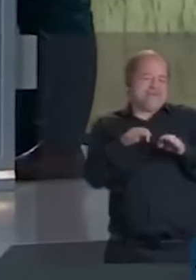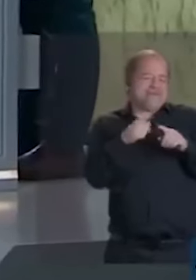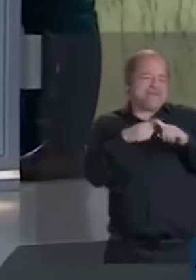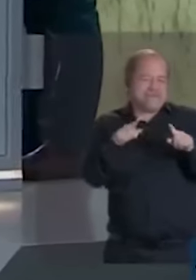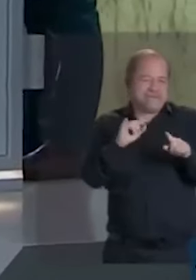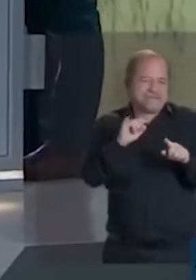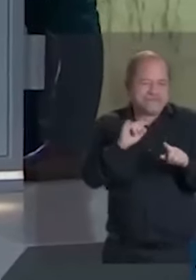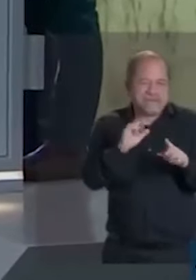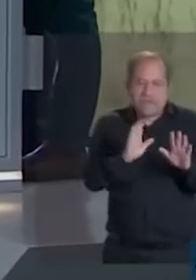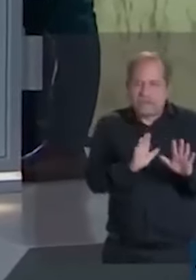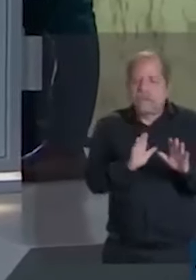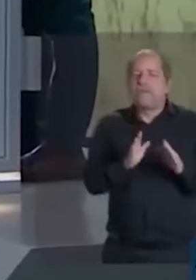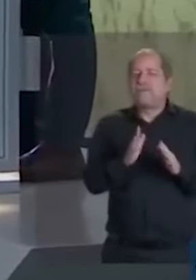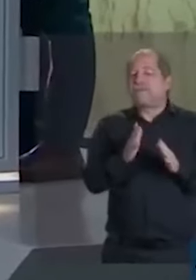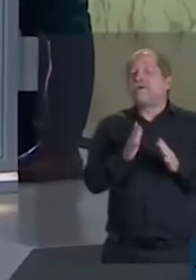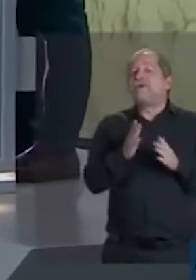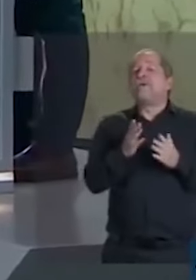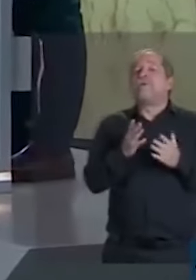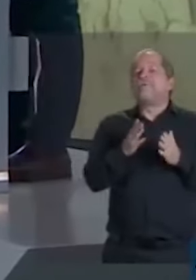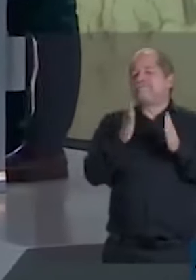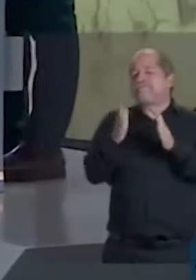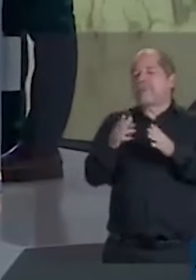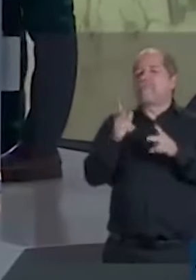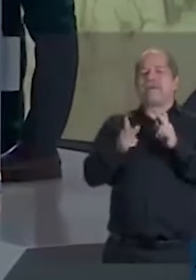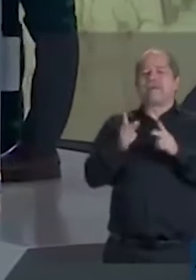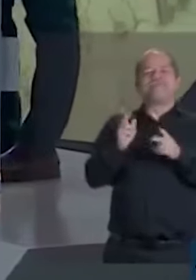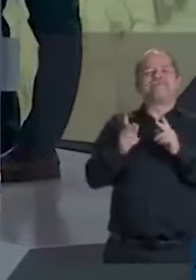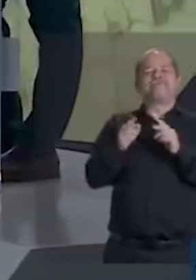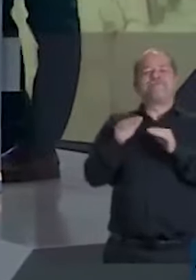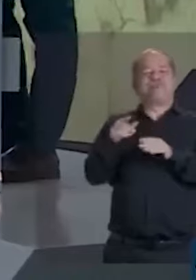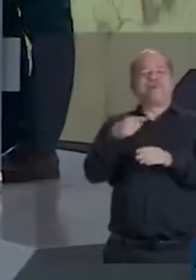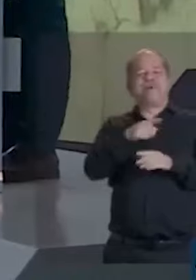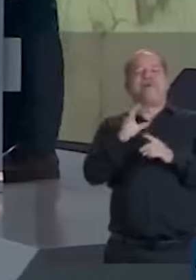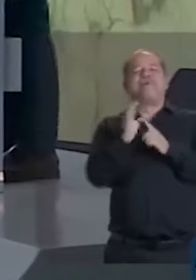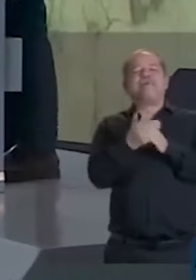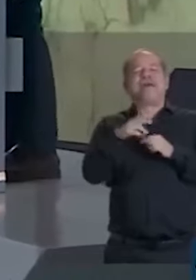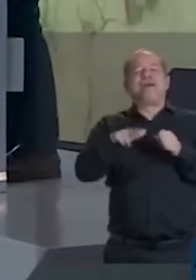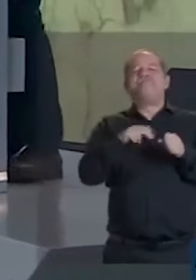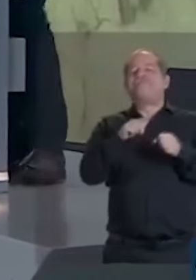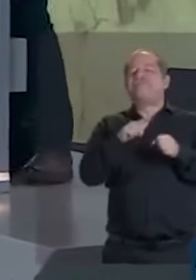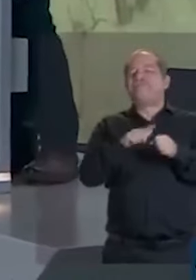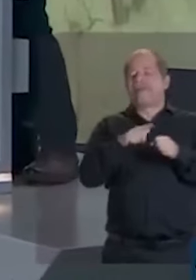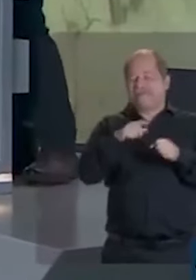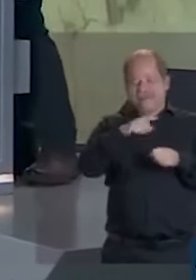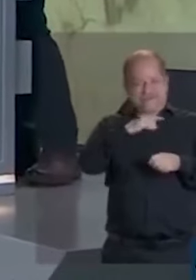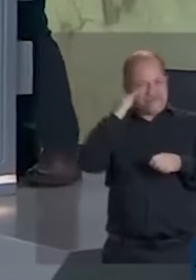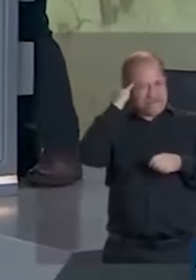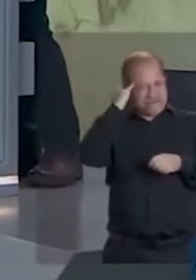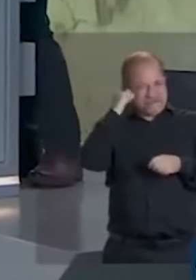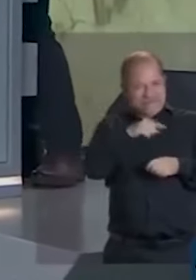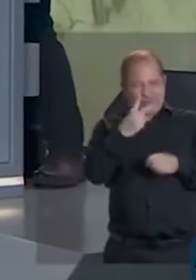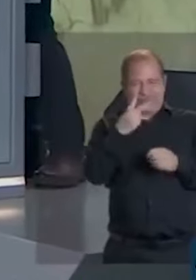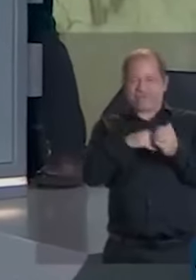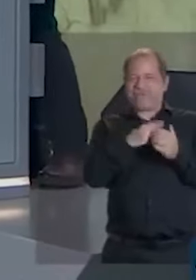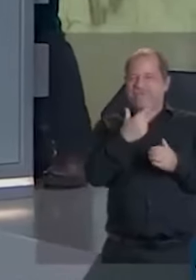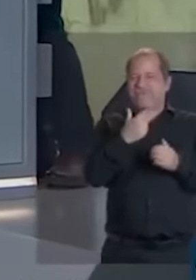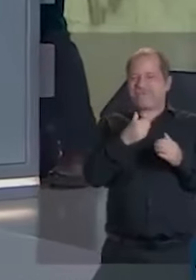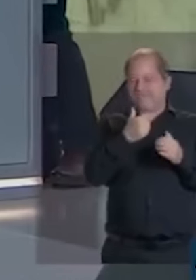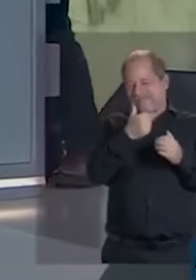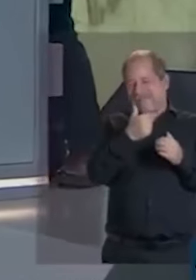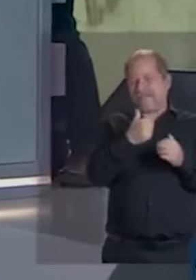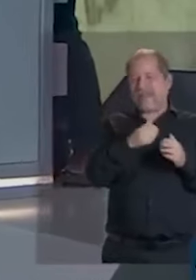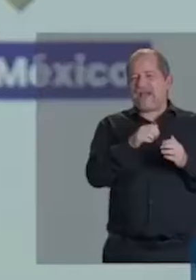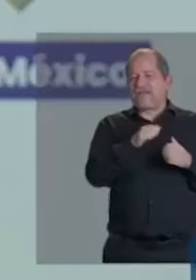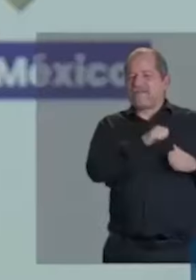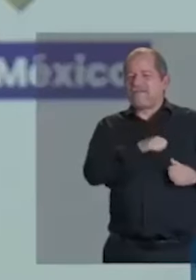la Comisión Nacional de Pueblos Indígenas y de su titular de 2000 a 2006, porque ella habla de que cuidó a los pueblos indígenas. Vamos a decirles